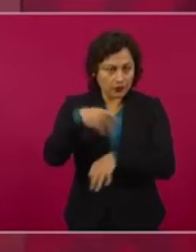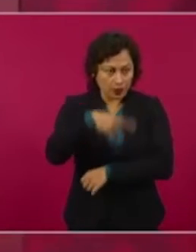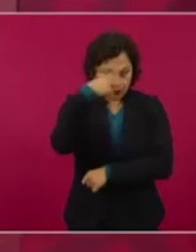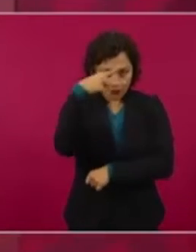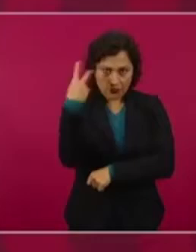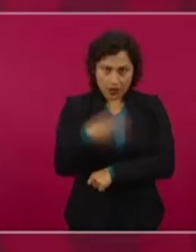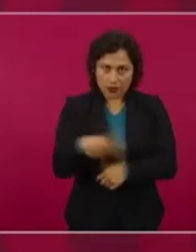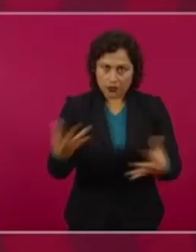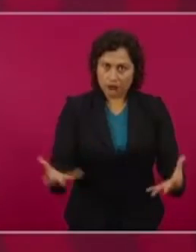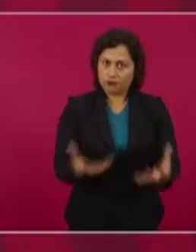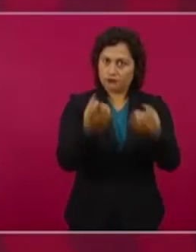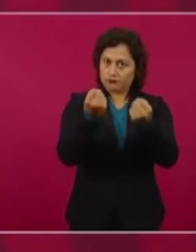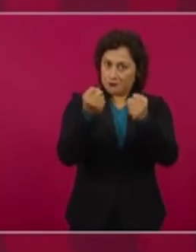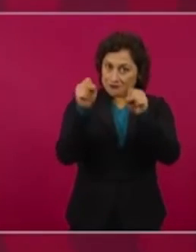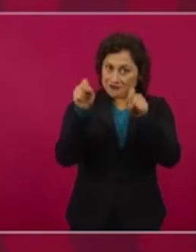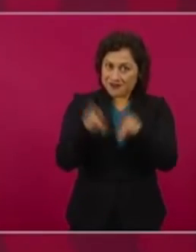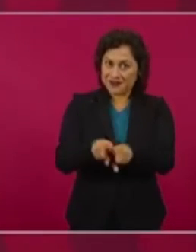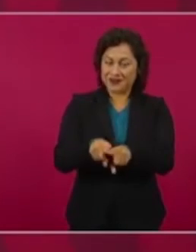ahorrarnos